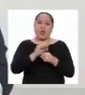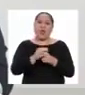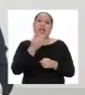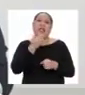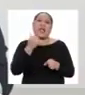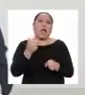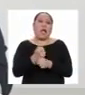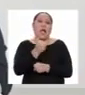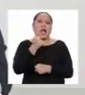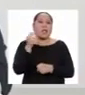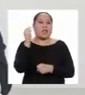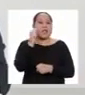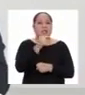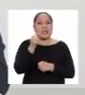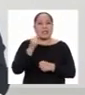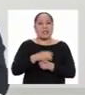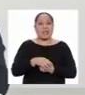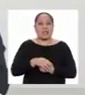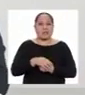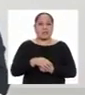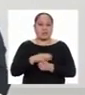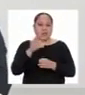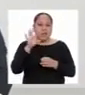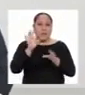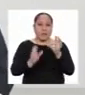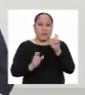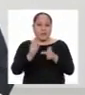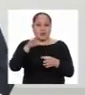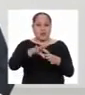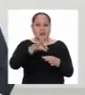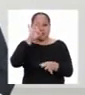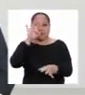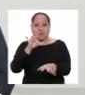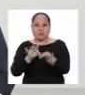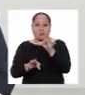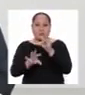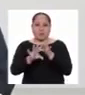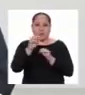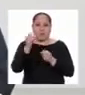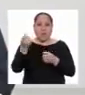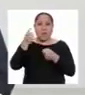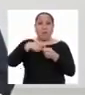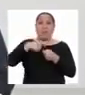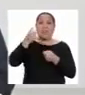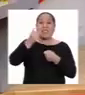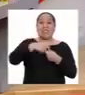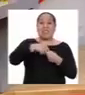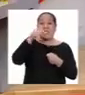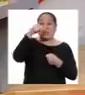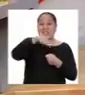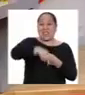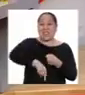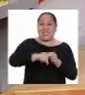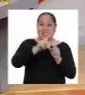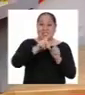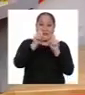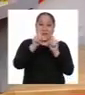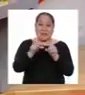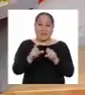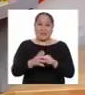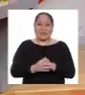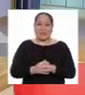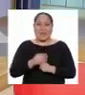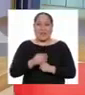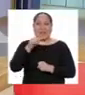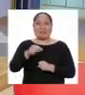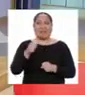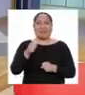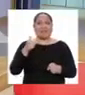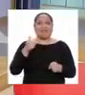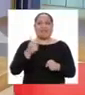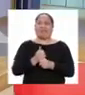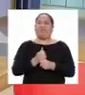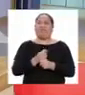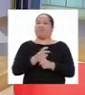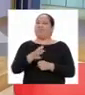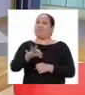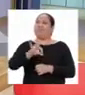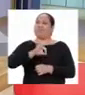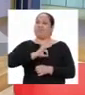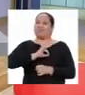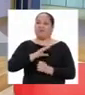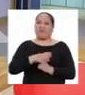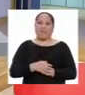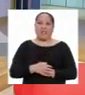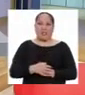este caso, quienes salen sorteados serán quienes participen en la encuesta. ¡Tremendo premio! Podríamos